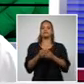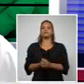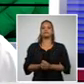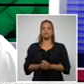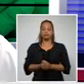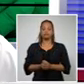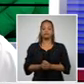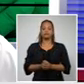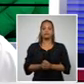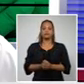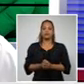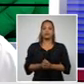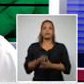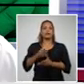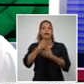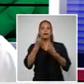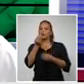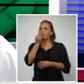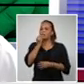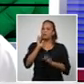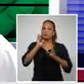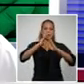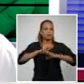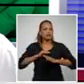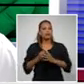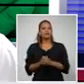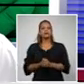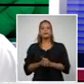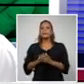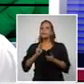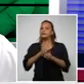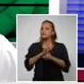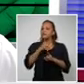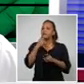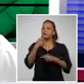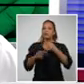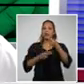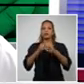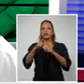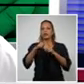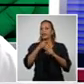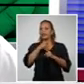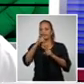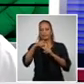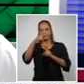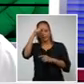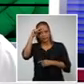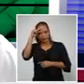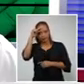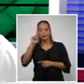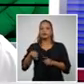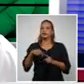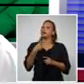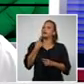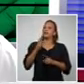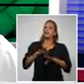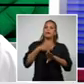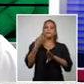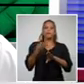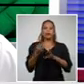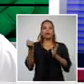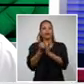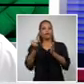del apetito. Se hizo el diagnóstico inicialmente con el test de antígeno, después se confirmó por el